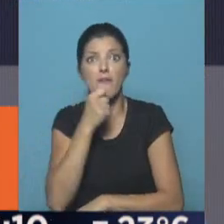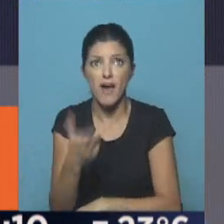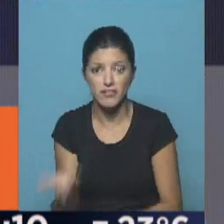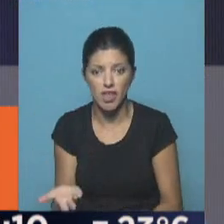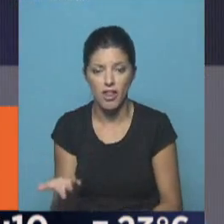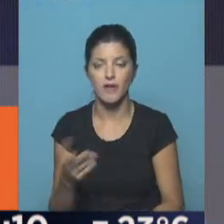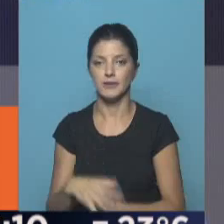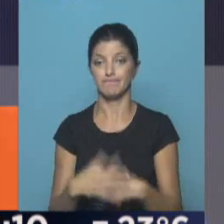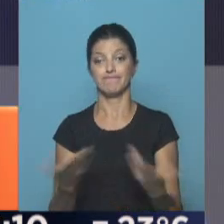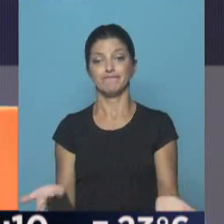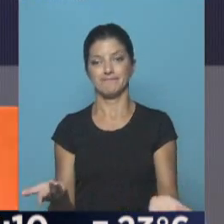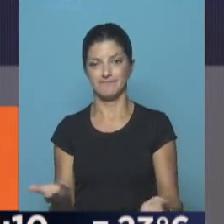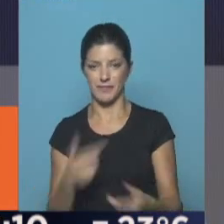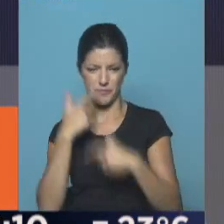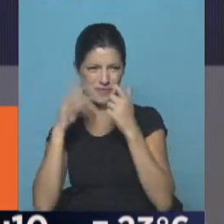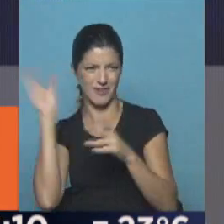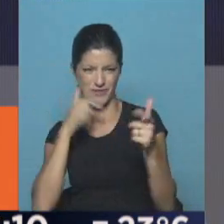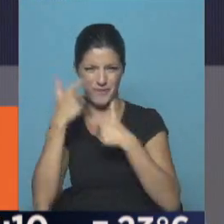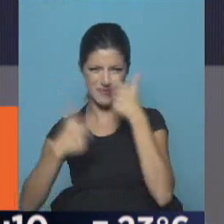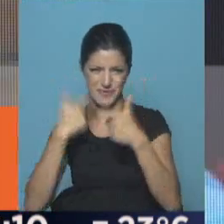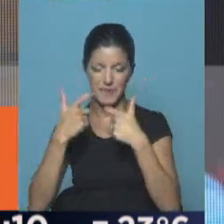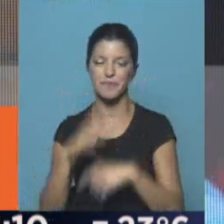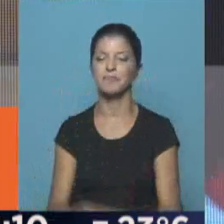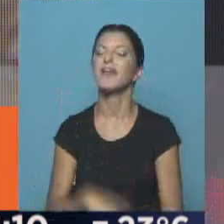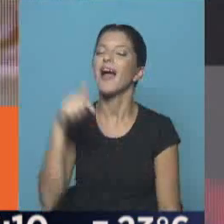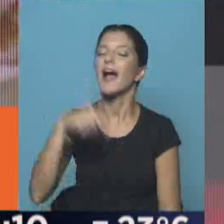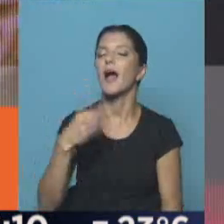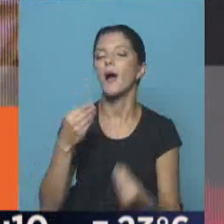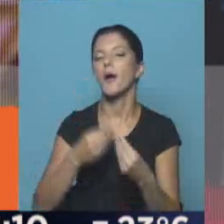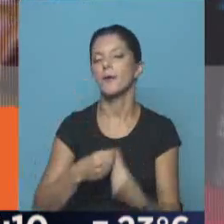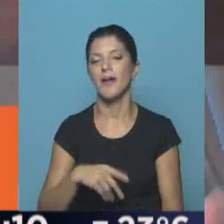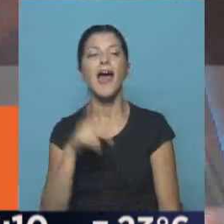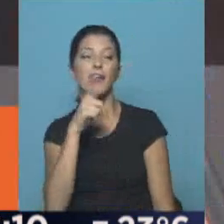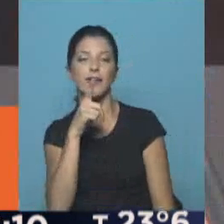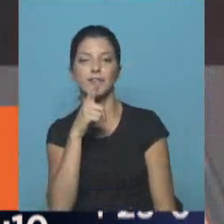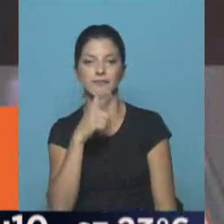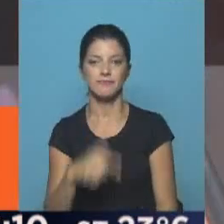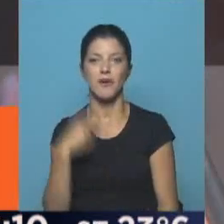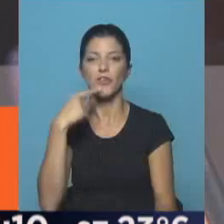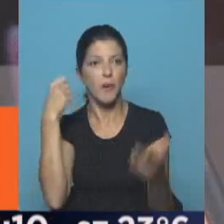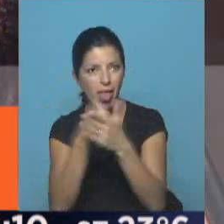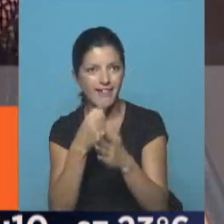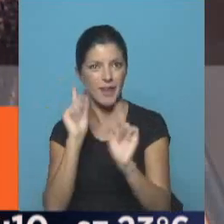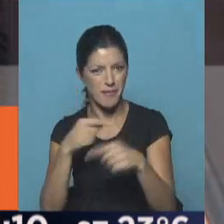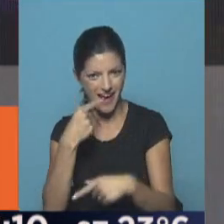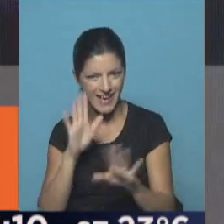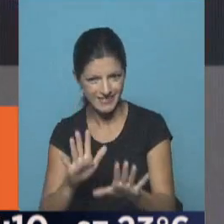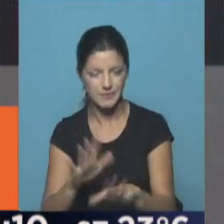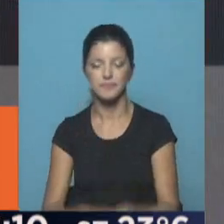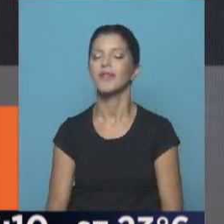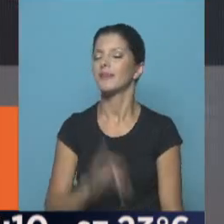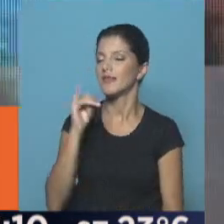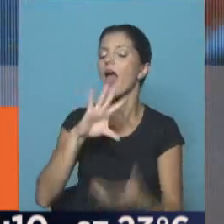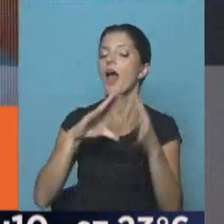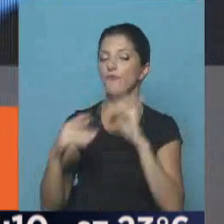que efectivamente hay algo de lo que venimos hablando en este programa, que es el margen de maniobra. Le faltó el gestito. Sí, el margen de maniobra de los presidentes de Estados